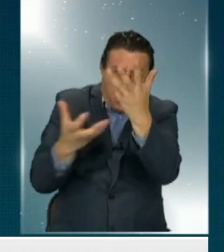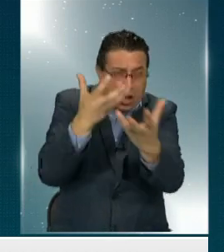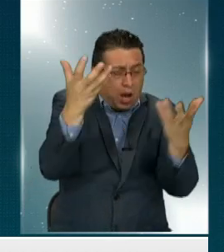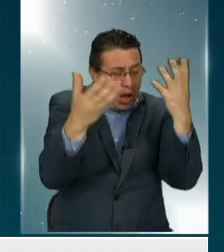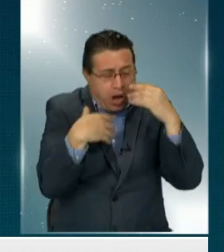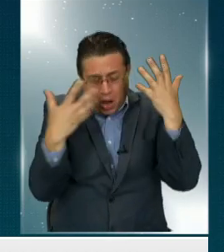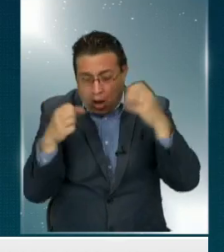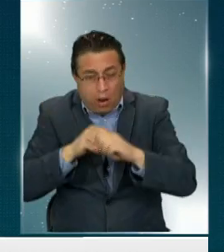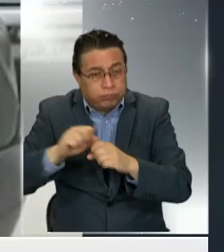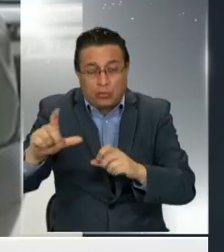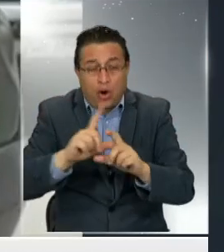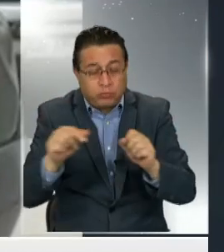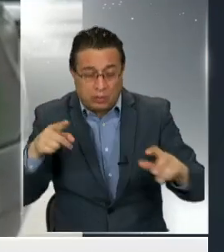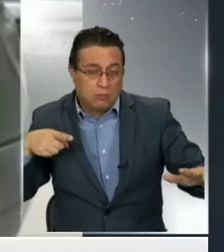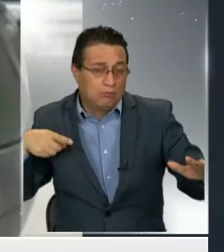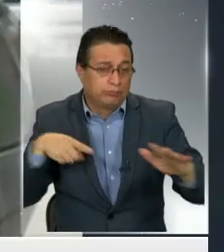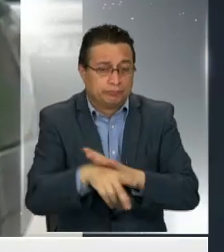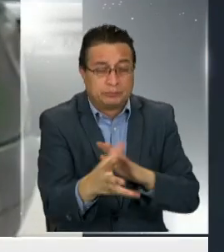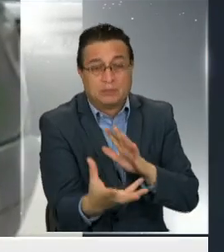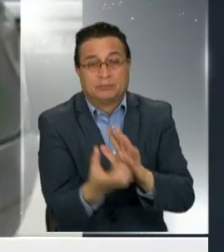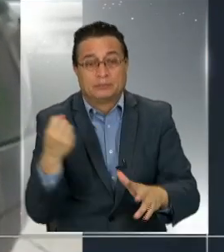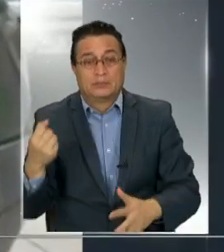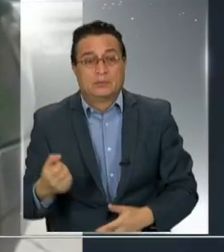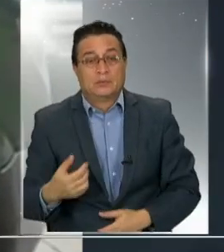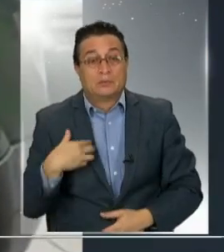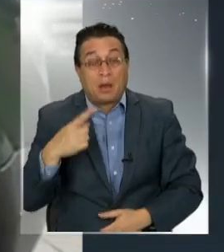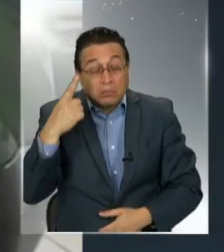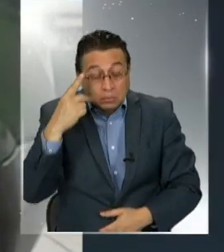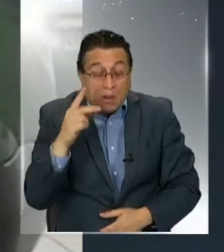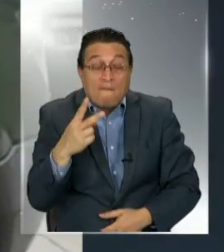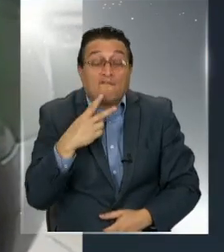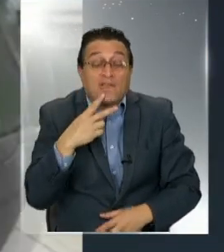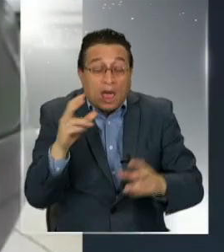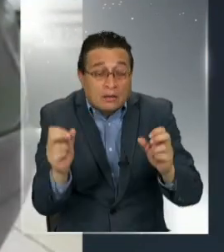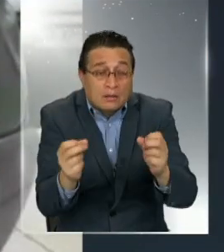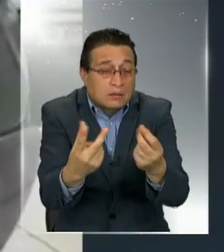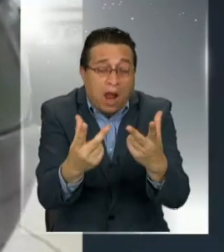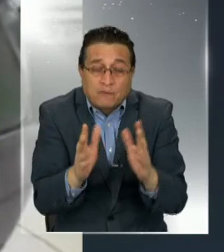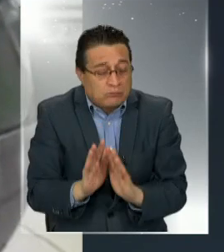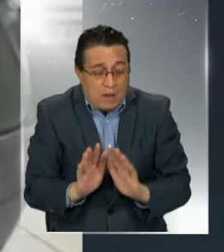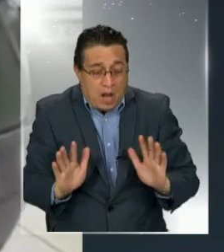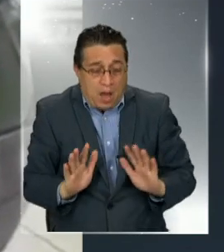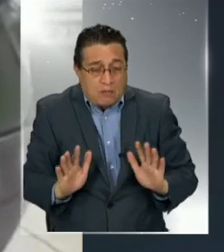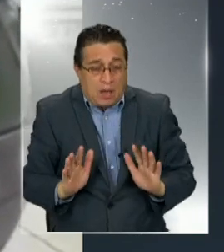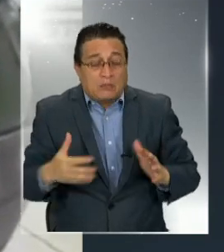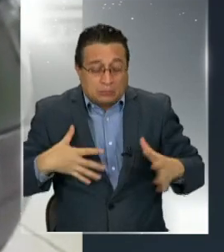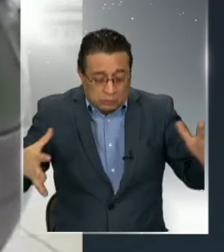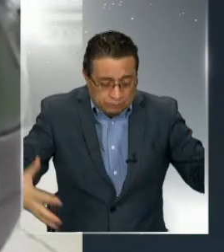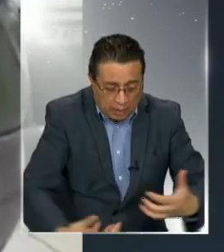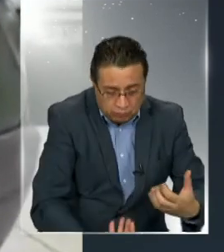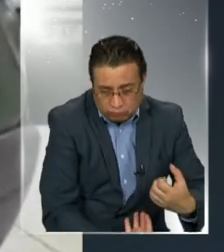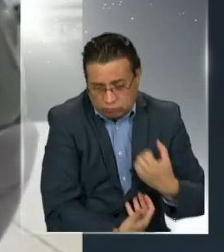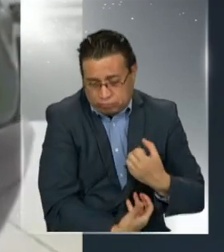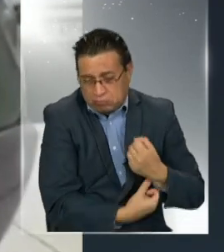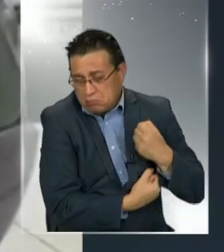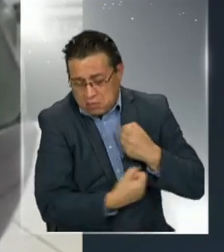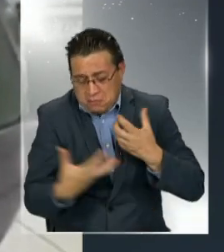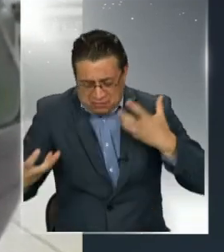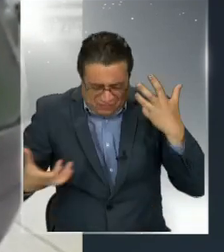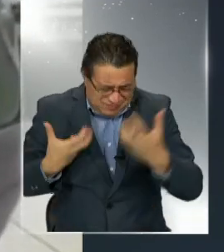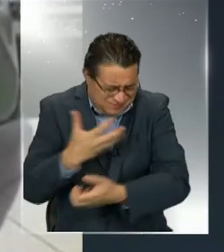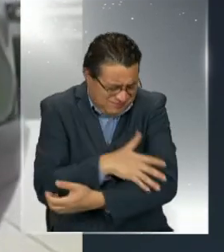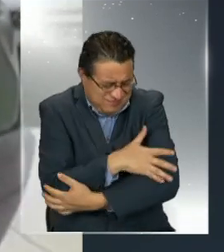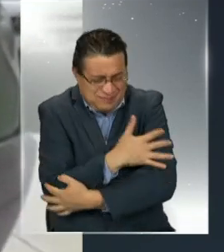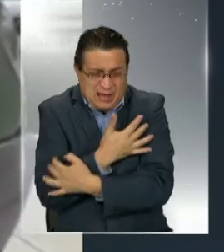vivienda a causa del fuego. Pensé en salvar una vida, solamente ingresamos, la tomé en brazos y me quemé, pero